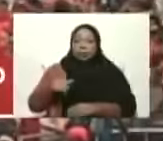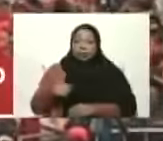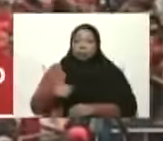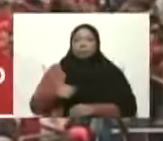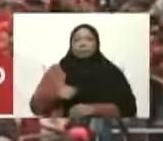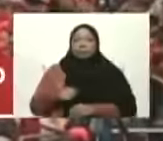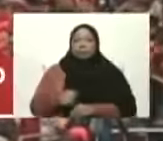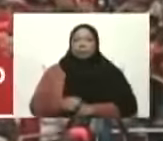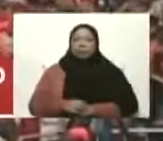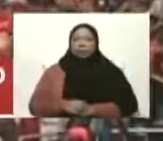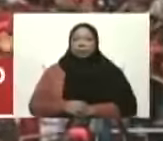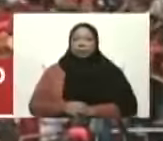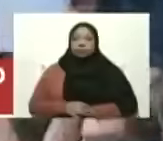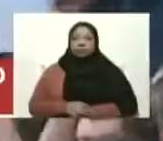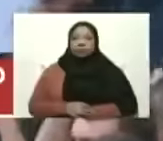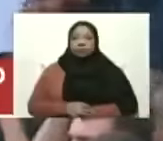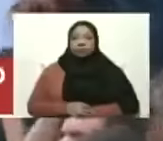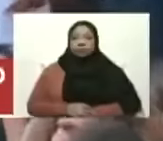nuestra.